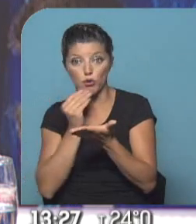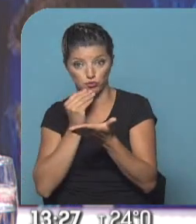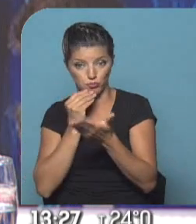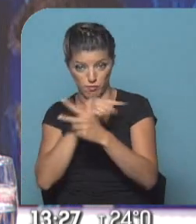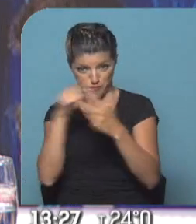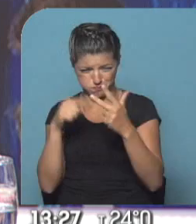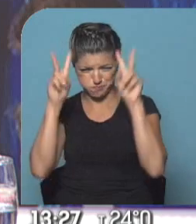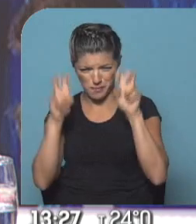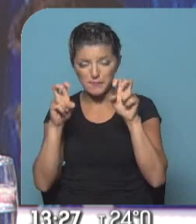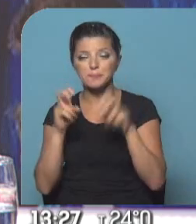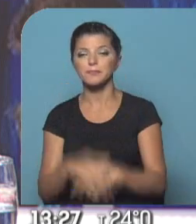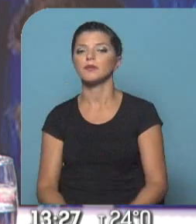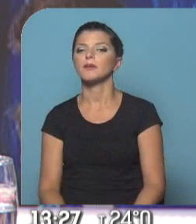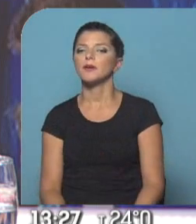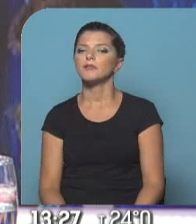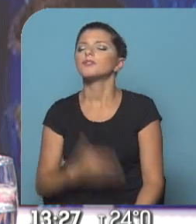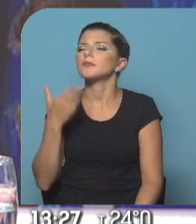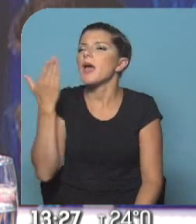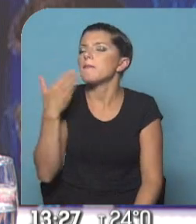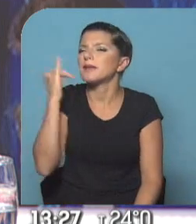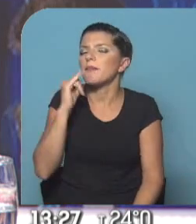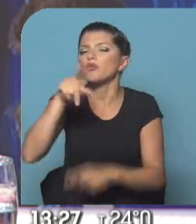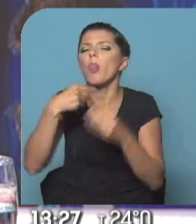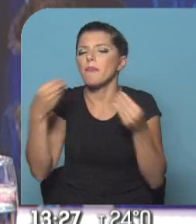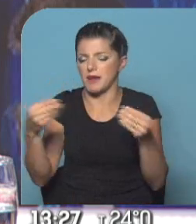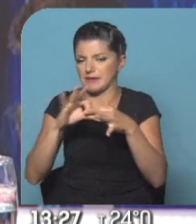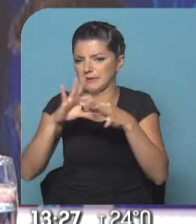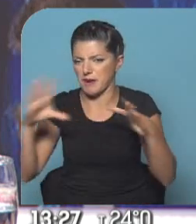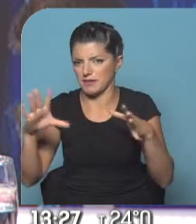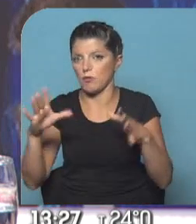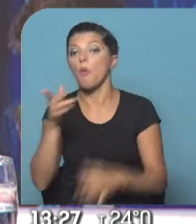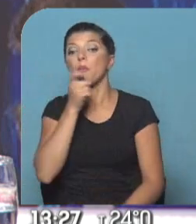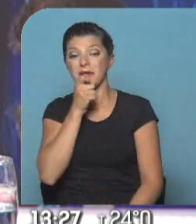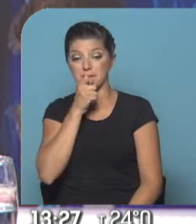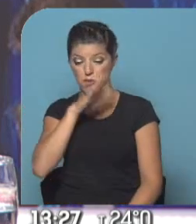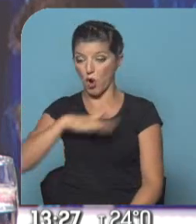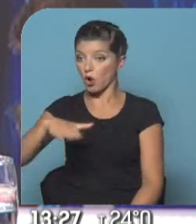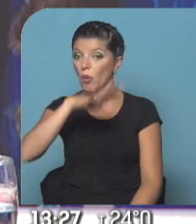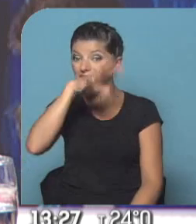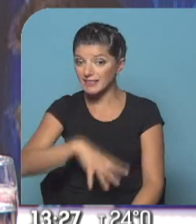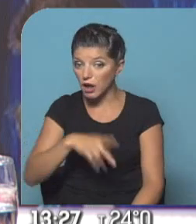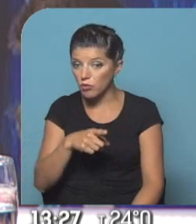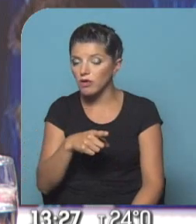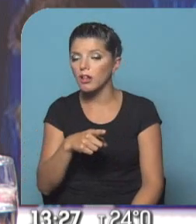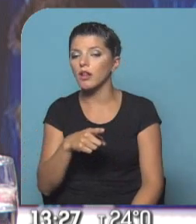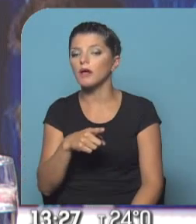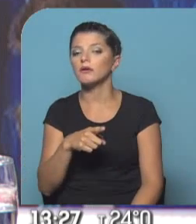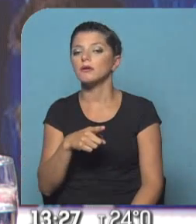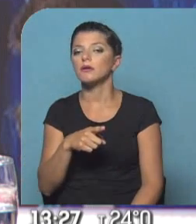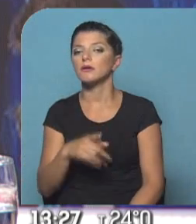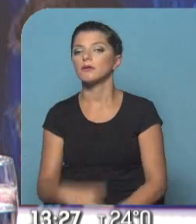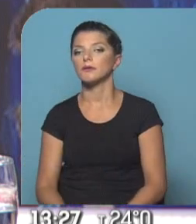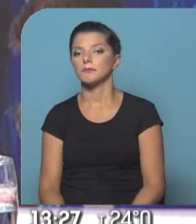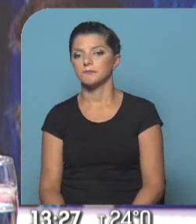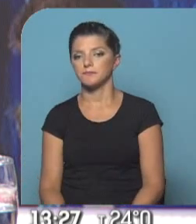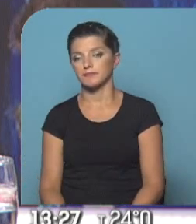hablaban de cómo se nutre el separatismo en estas cuestiones. Por ejemplo, hablaban de Cataluña y de aquellos que se dicen seguir siendo, en este